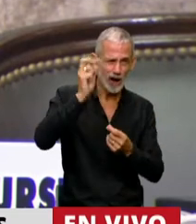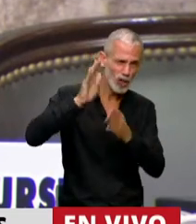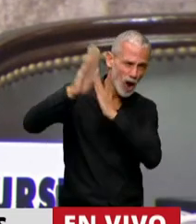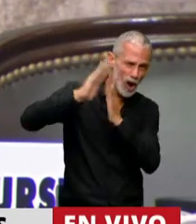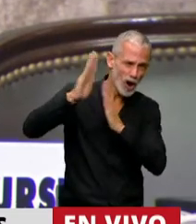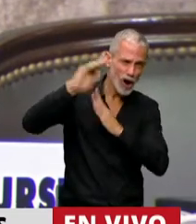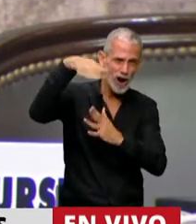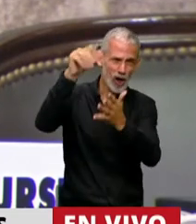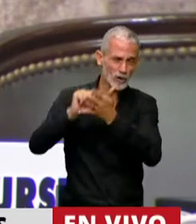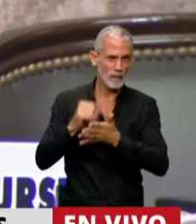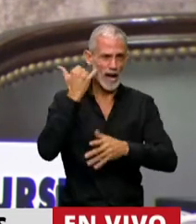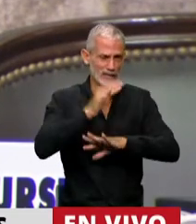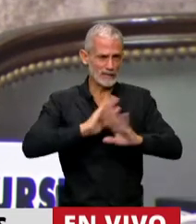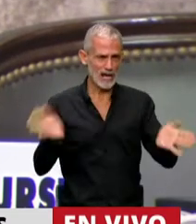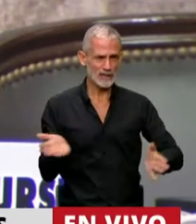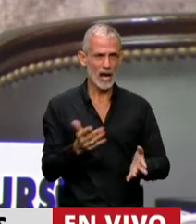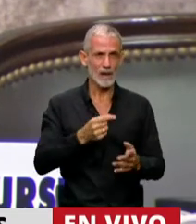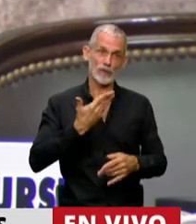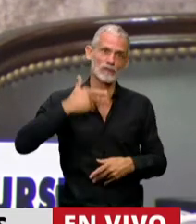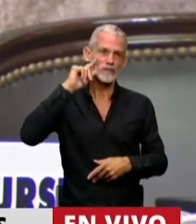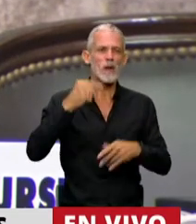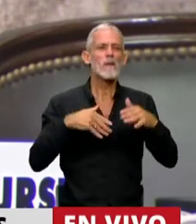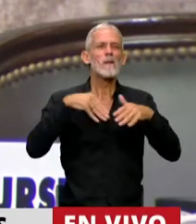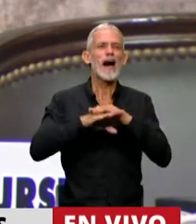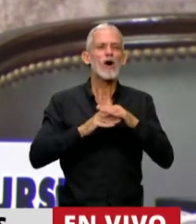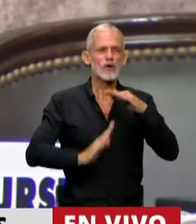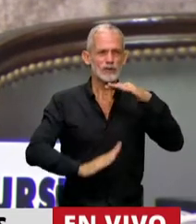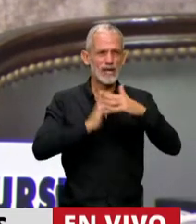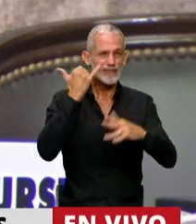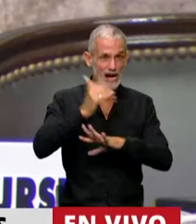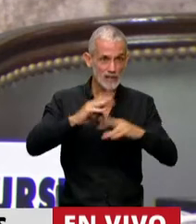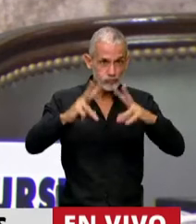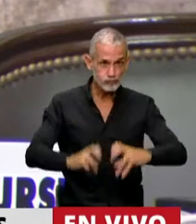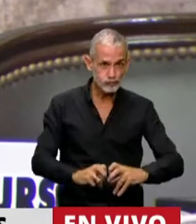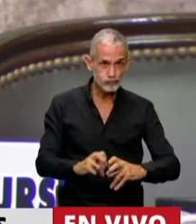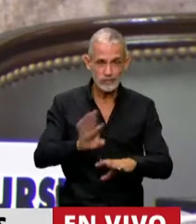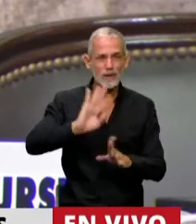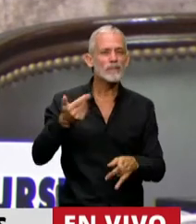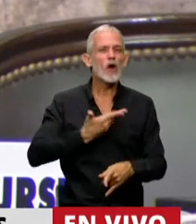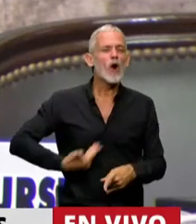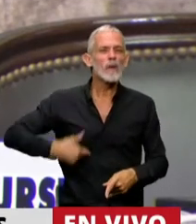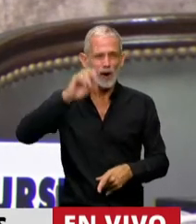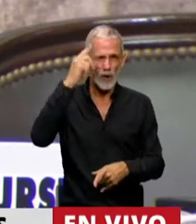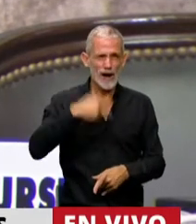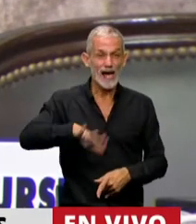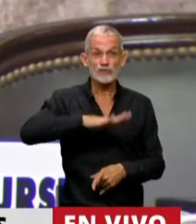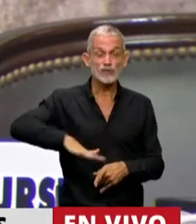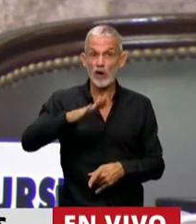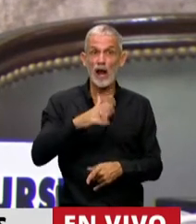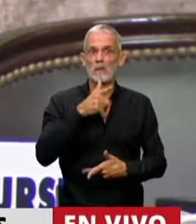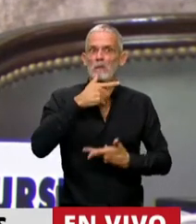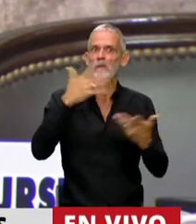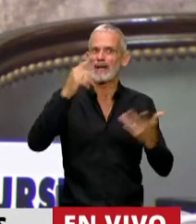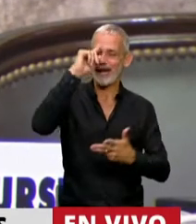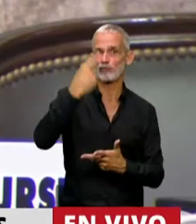capitales. Eso ya hizo una propia investigación el Banco Central. Pero el gobierno nacional,